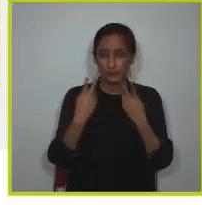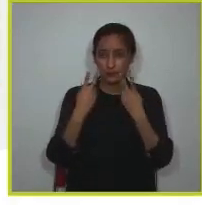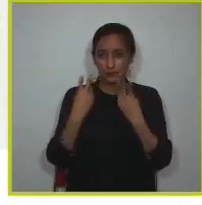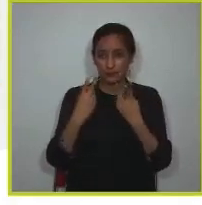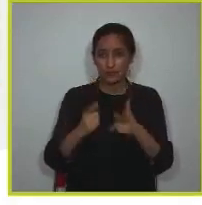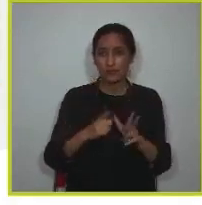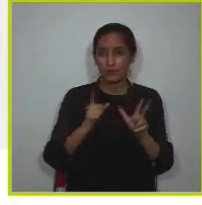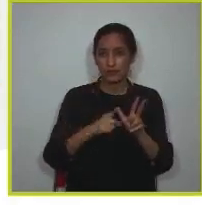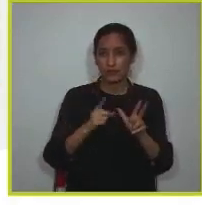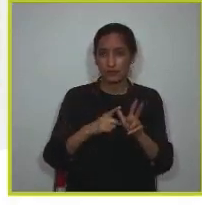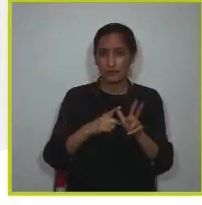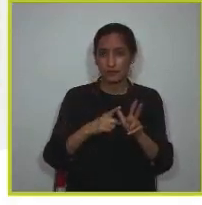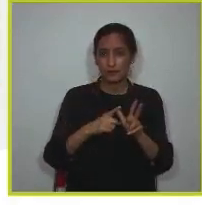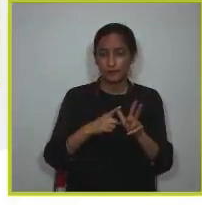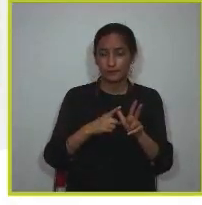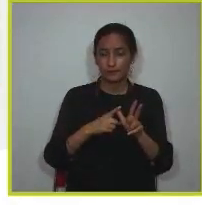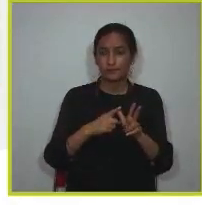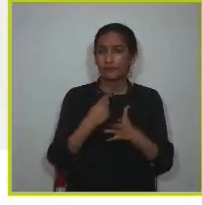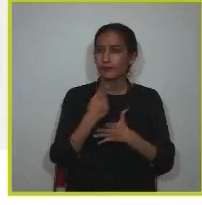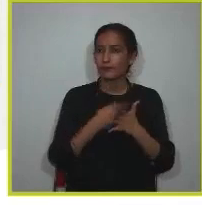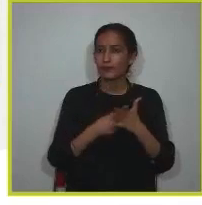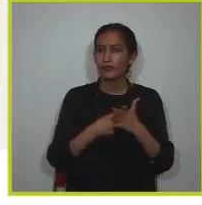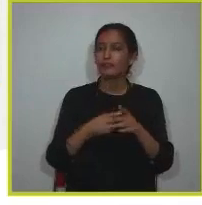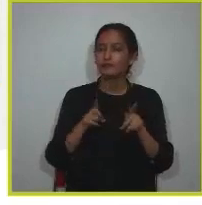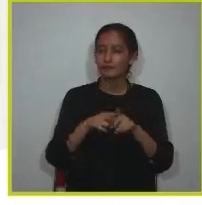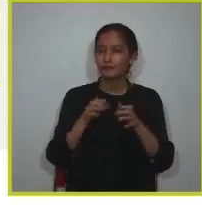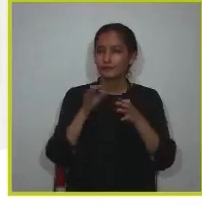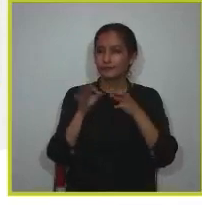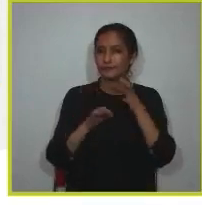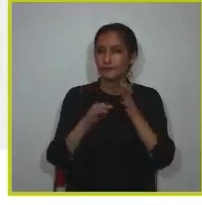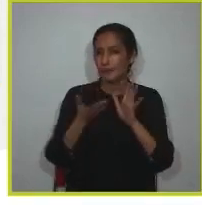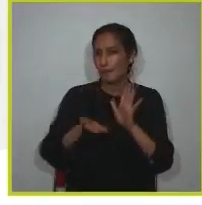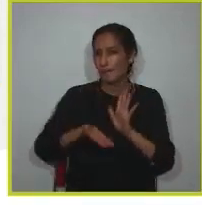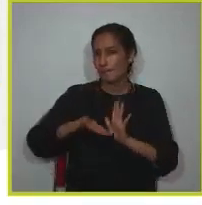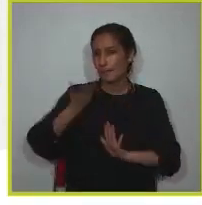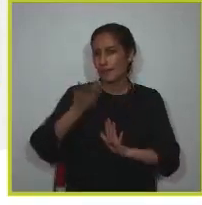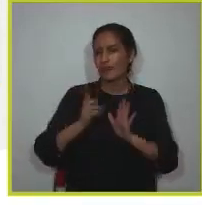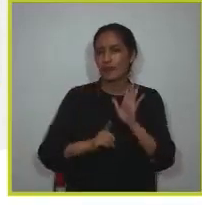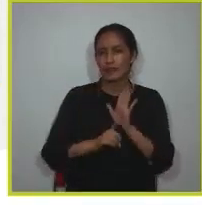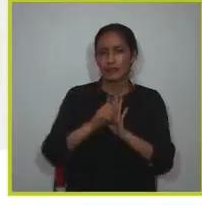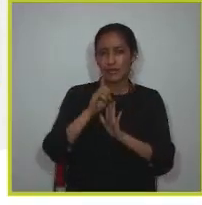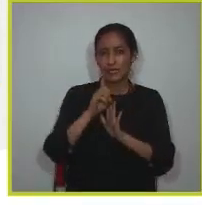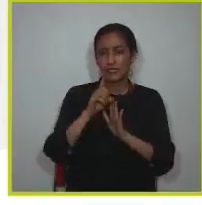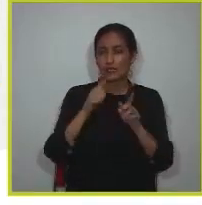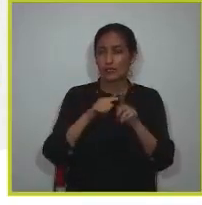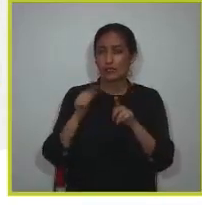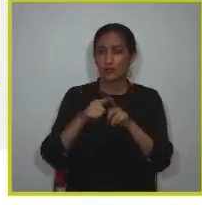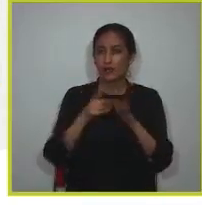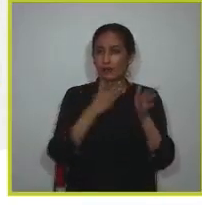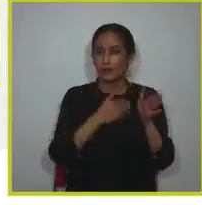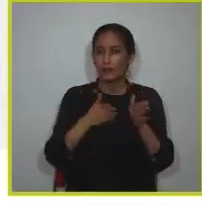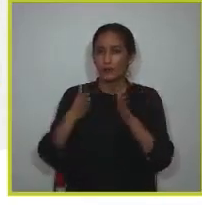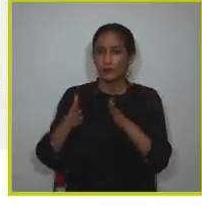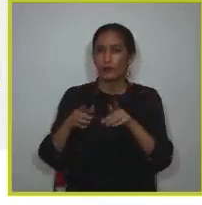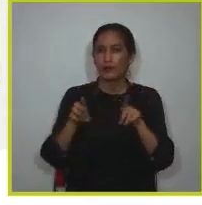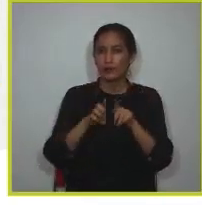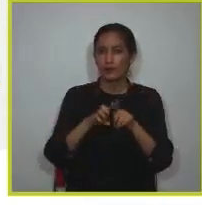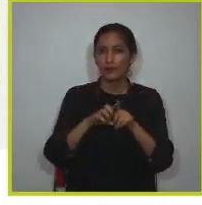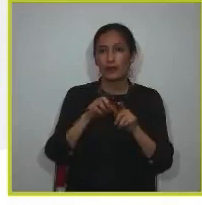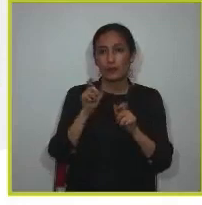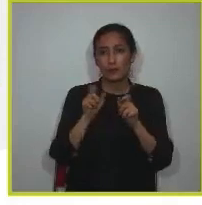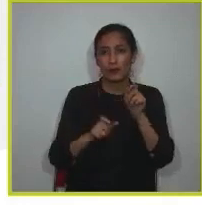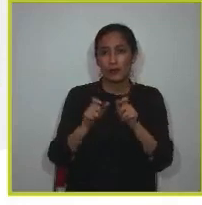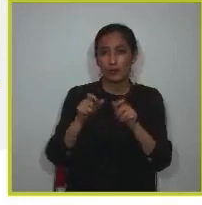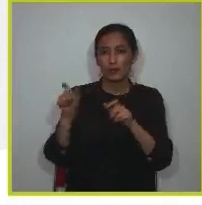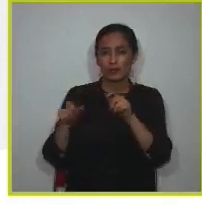este tercero independiente destaca sobremanera el desarrollo de procesos formativos a los actores claves